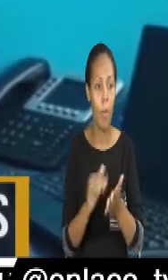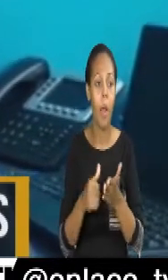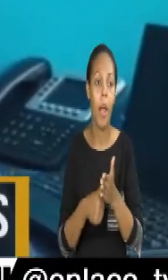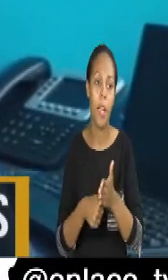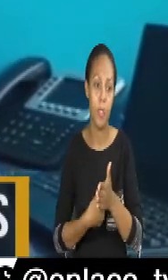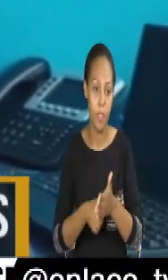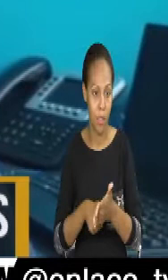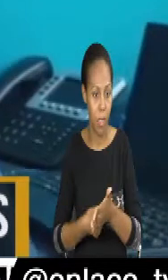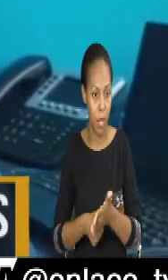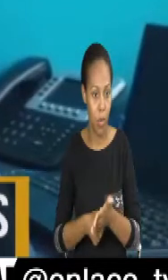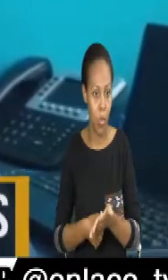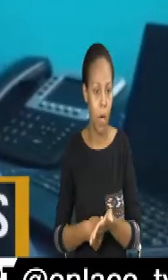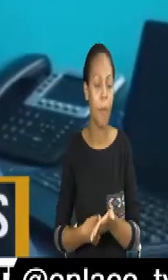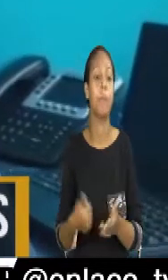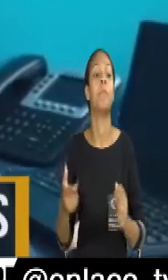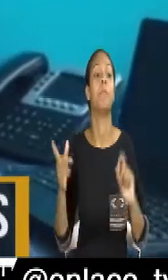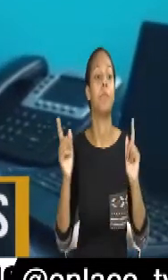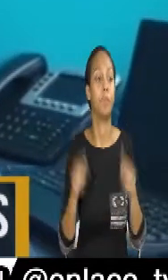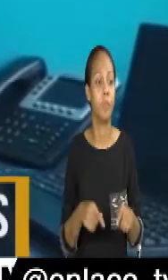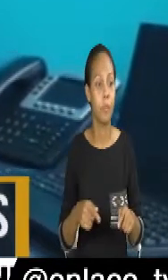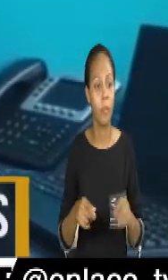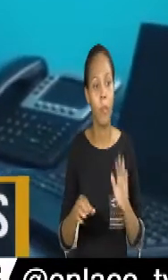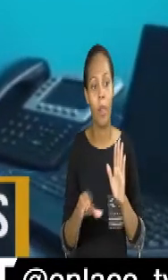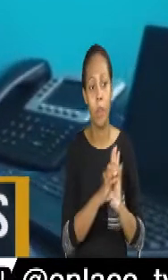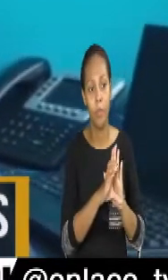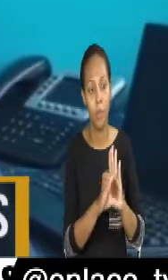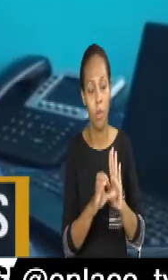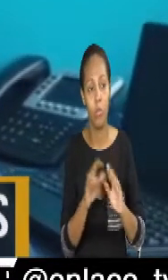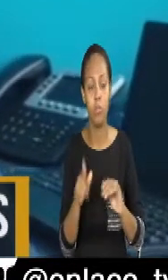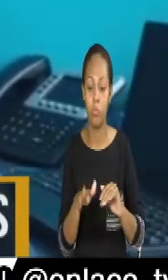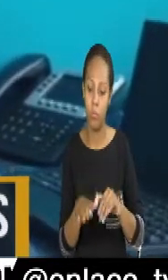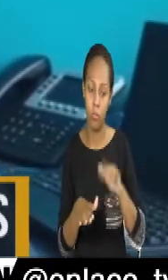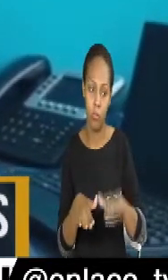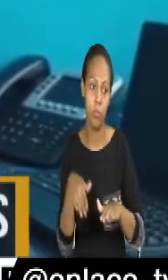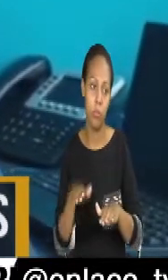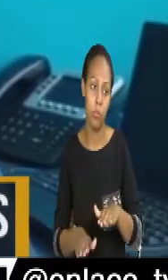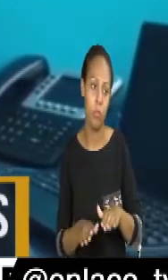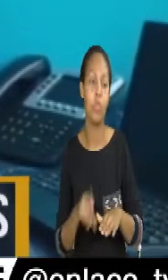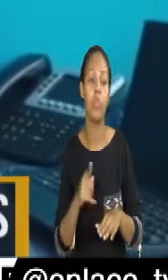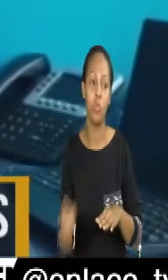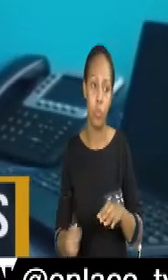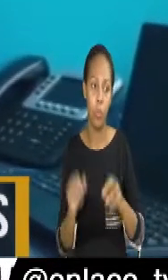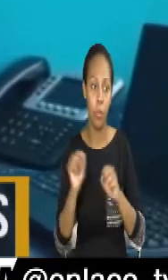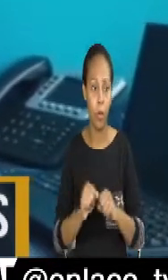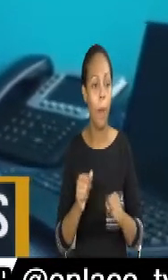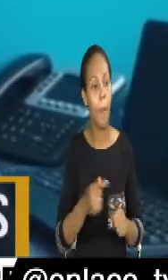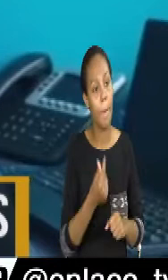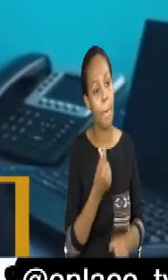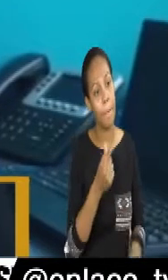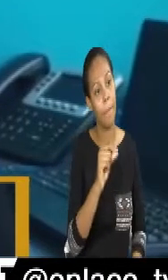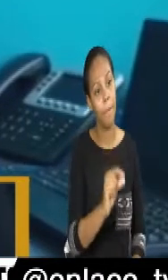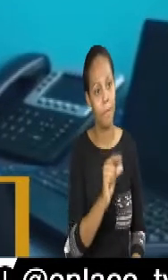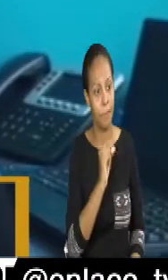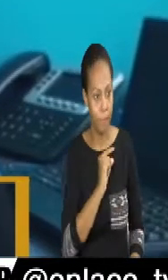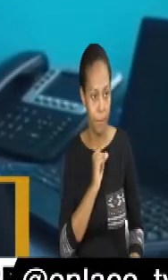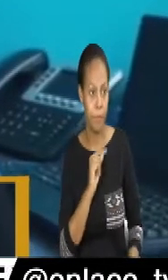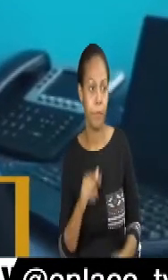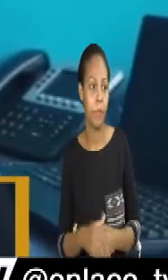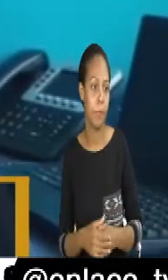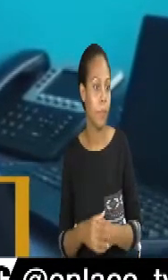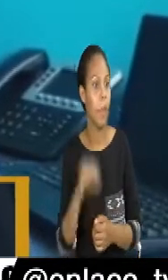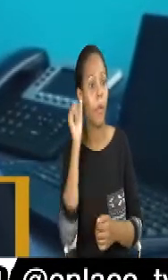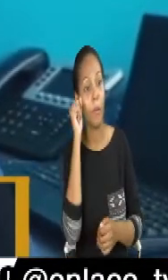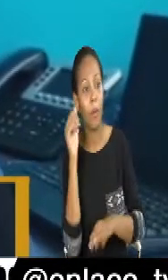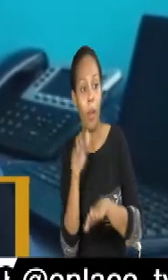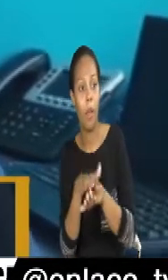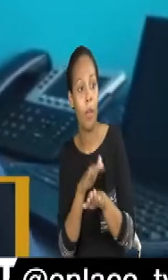y el certificado de la notaría para hacer el reclamo de este subsidio. Entonces recordamos, estaremos haciendo el pago